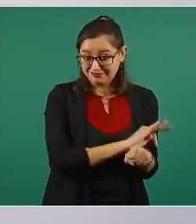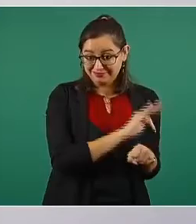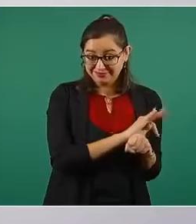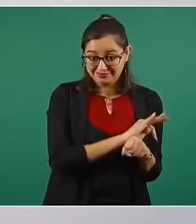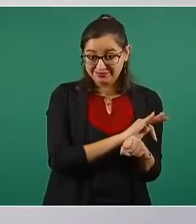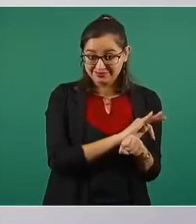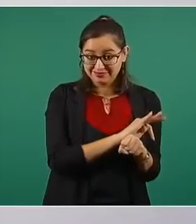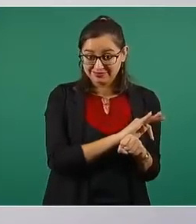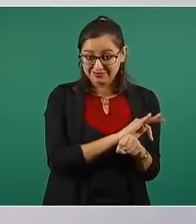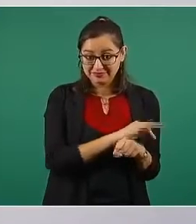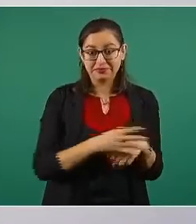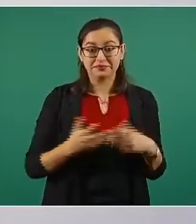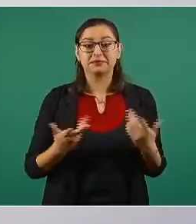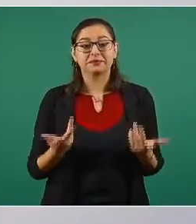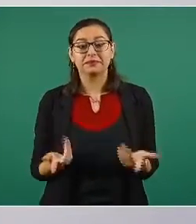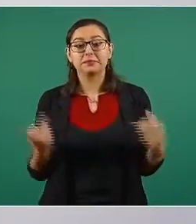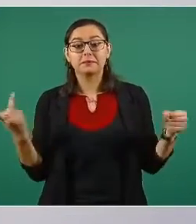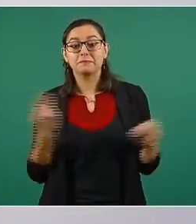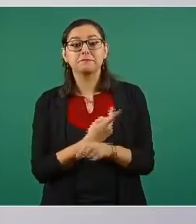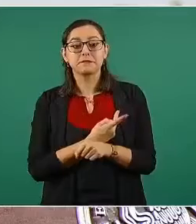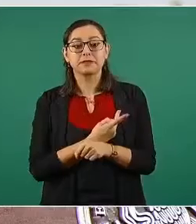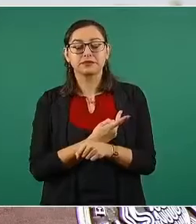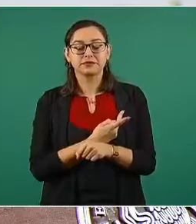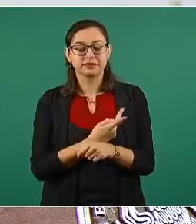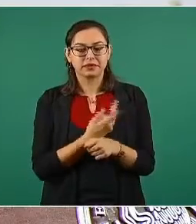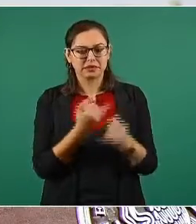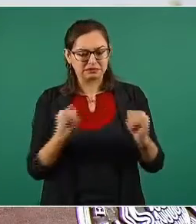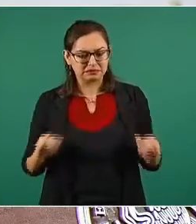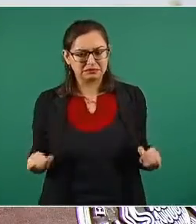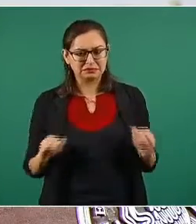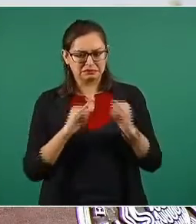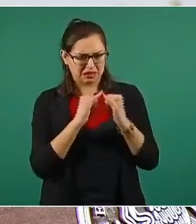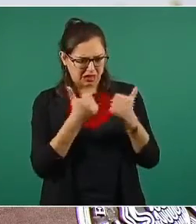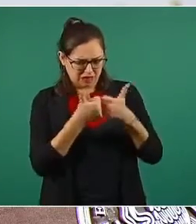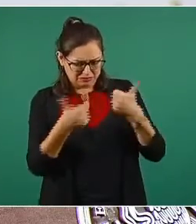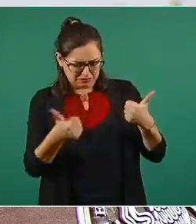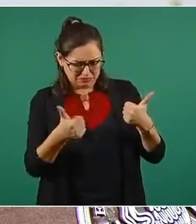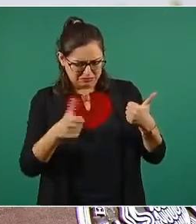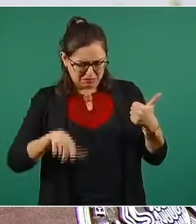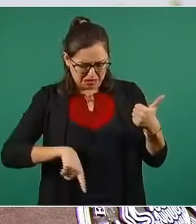Entonces, son órganos autónomos del pueblo